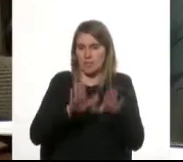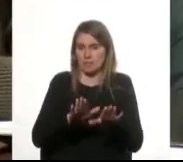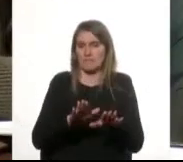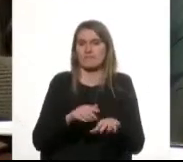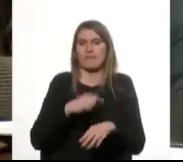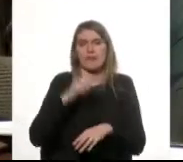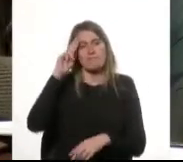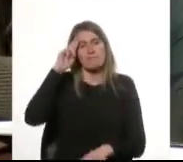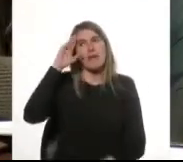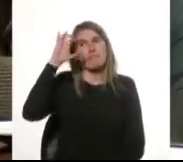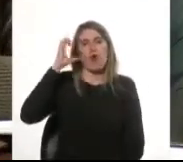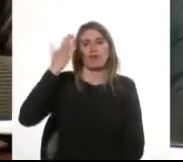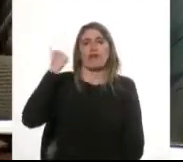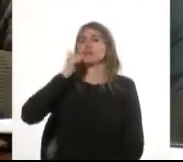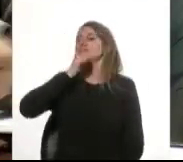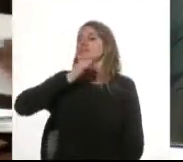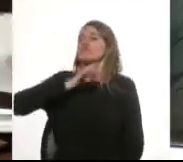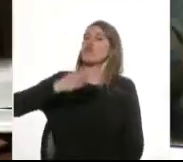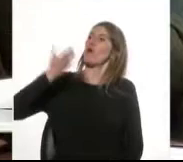memoria histórica,